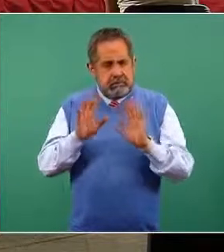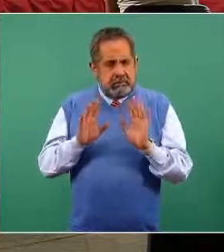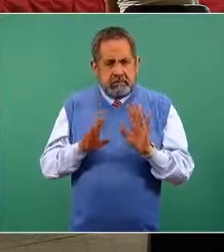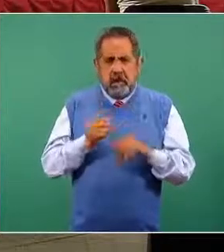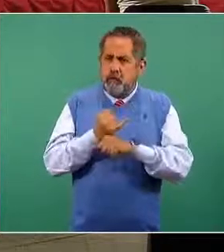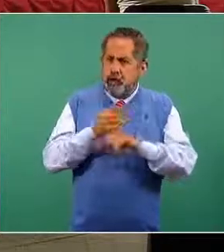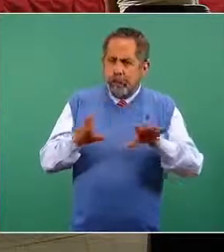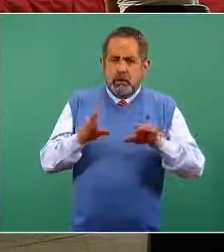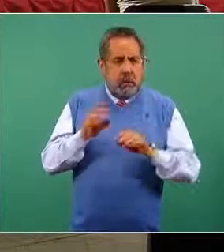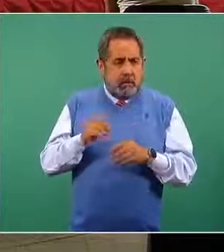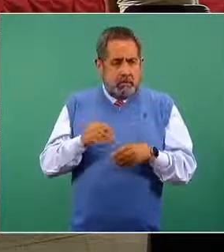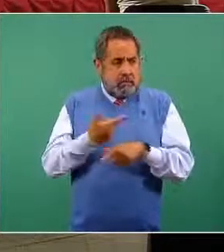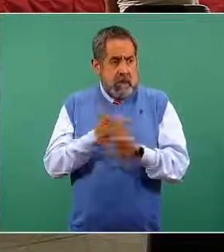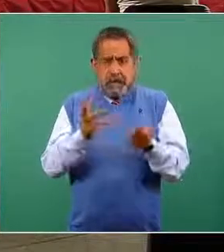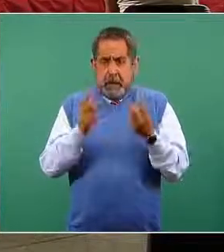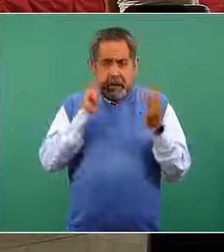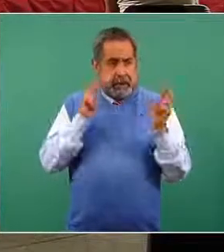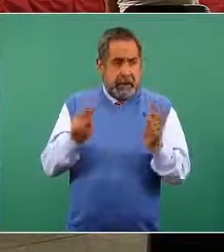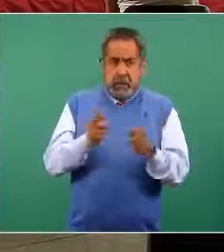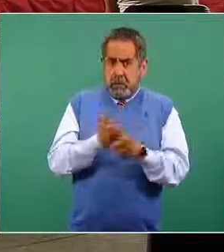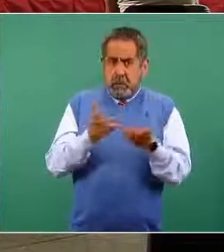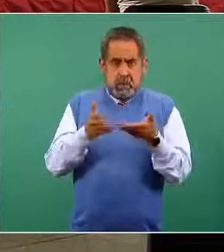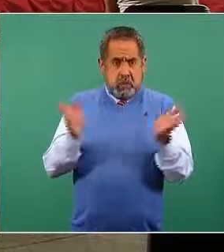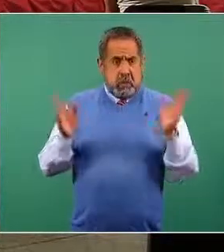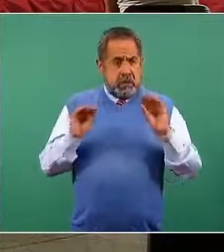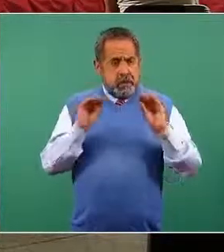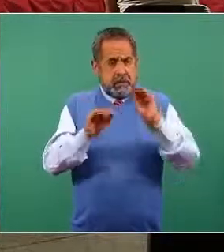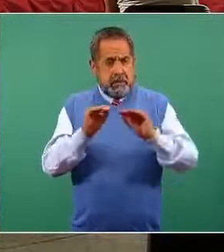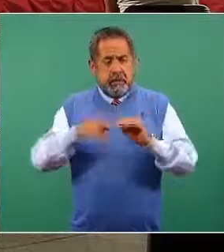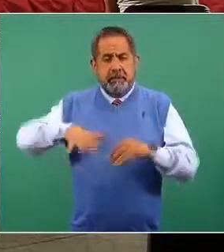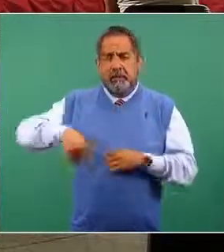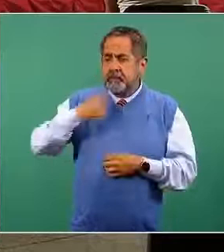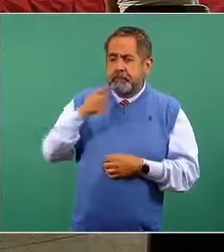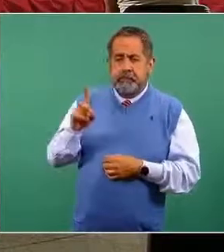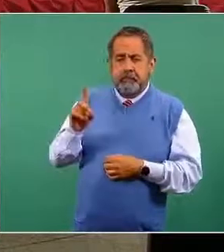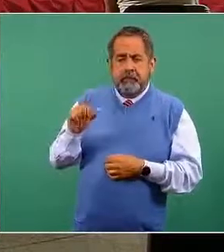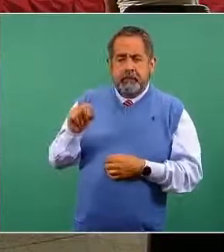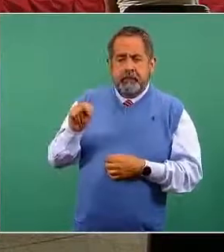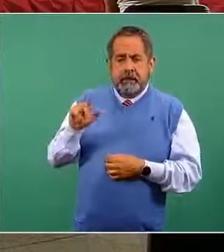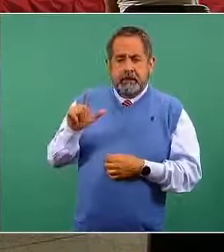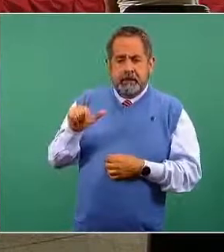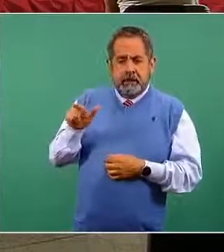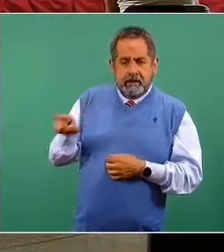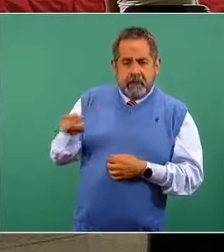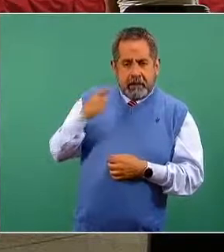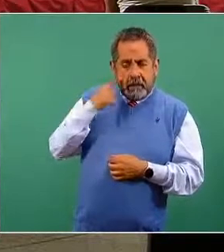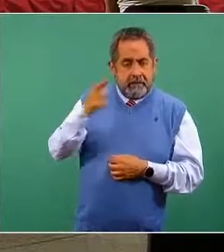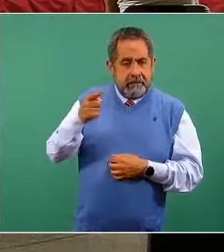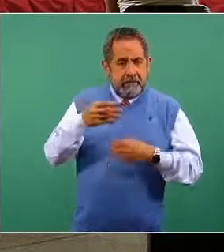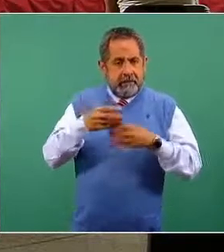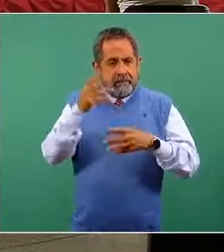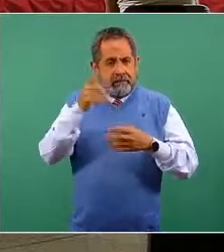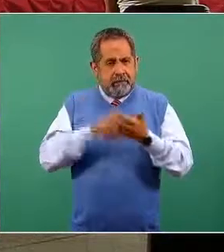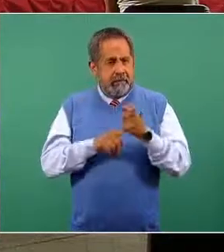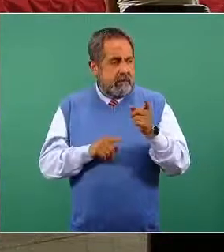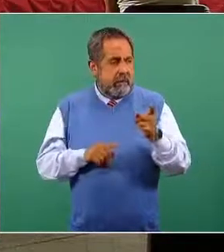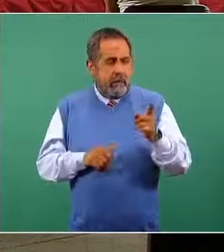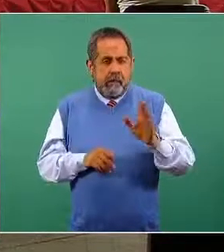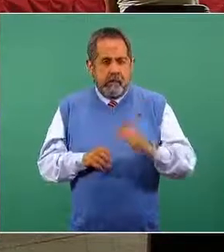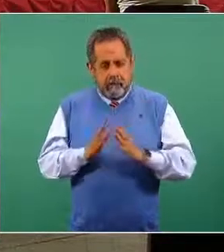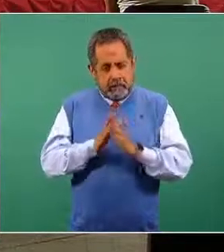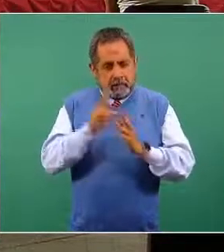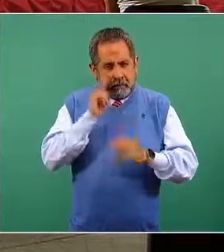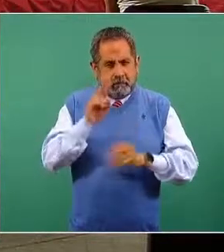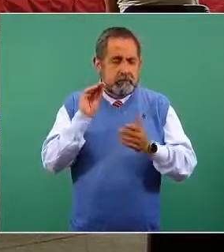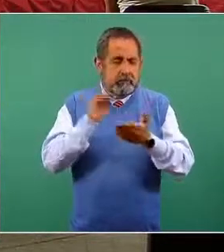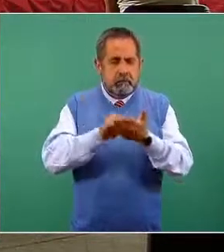la información. Y lo mismo respecto a lo que decía Daniela, si nos regresamos al menú, por favor,